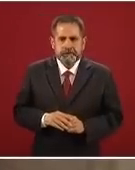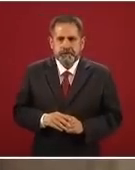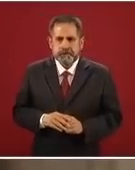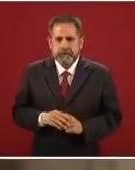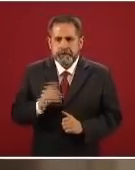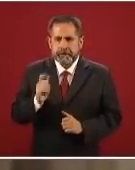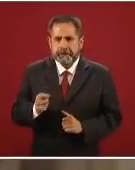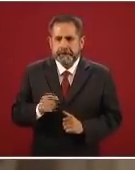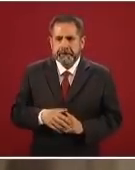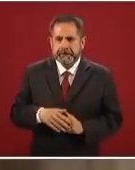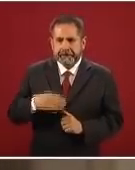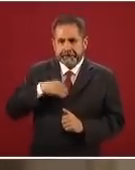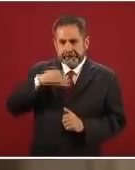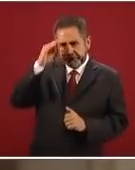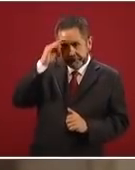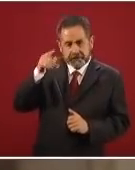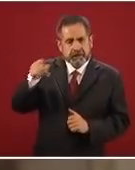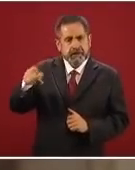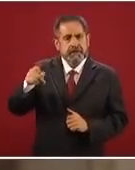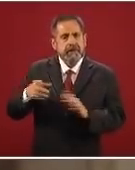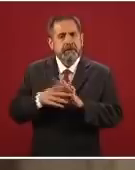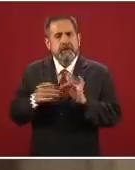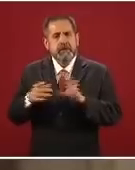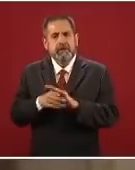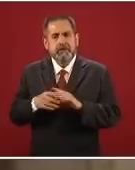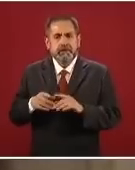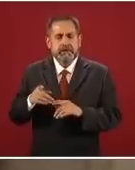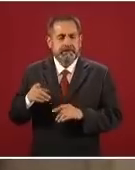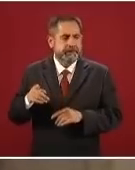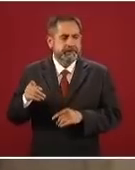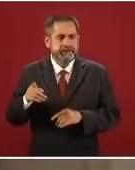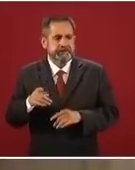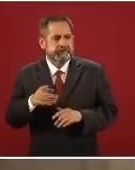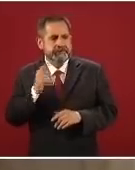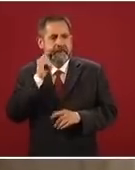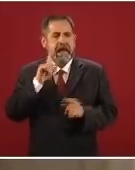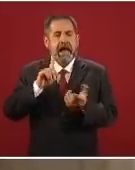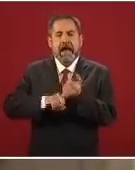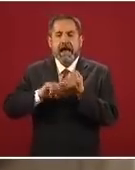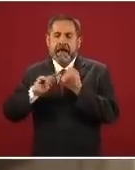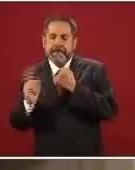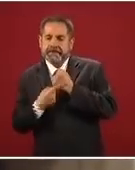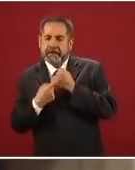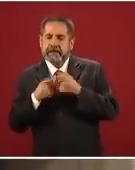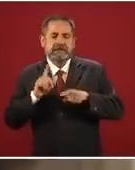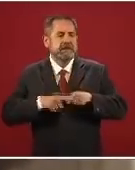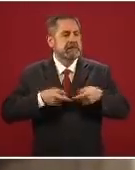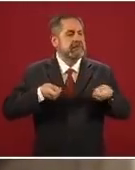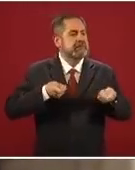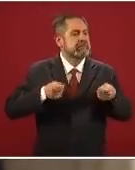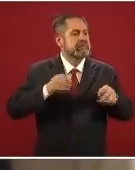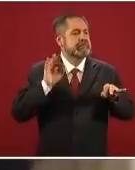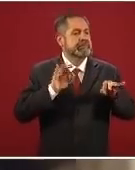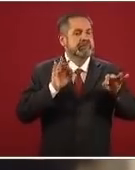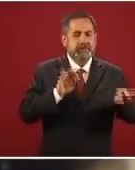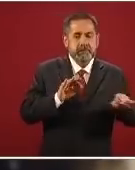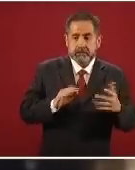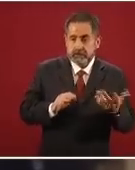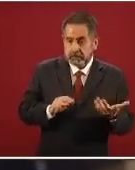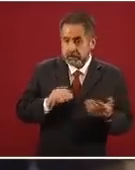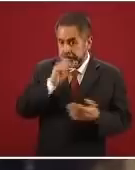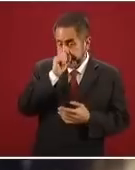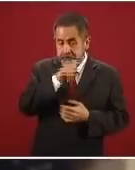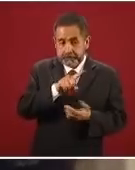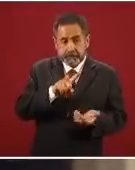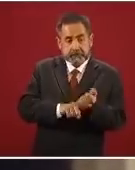Esta consideración que usted hacía sobre la mano negra, que sin duda está presente, también va cargada de la denuncia y la exigencia de